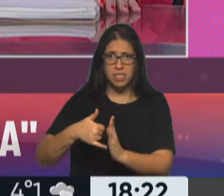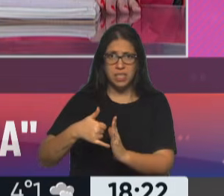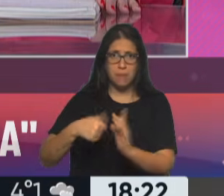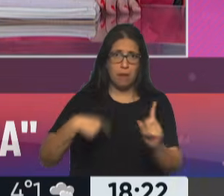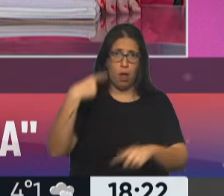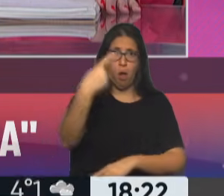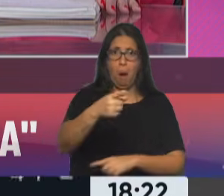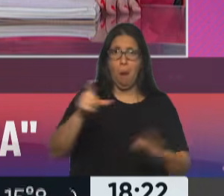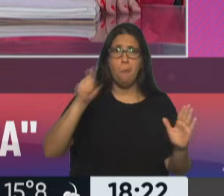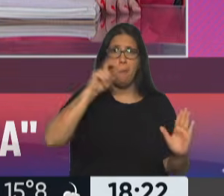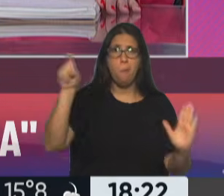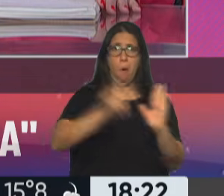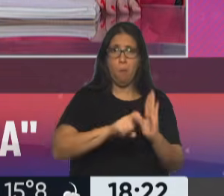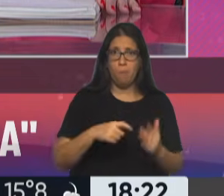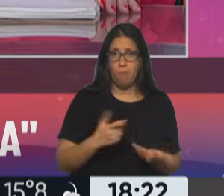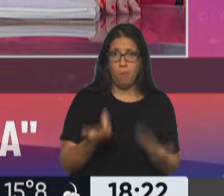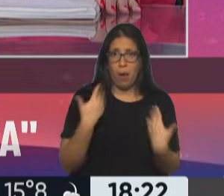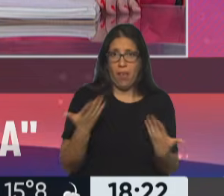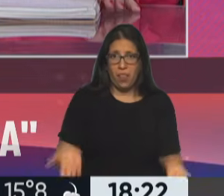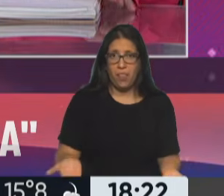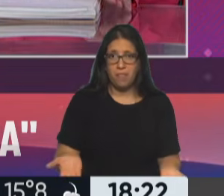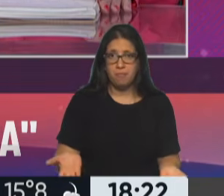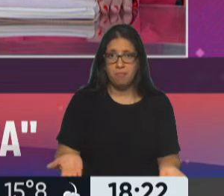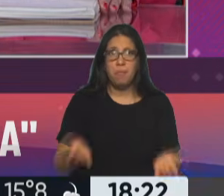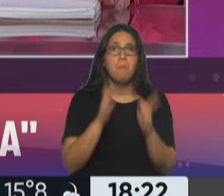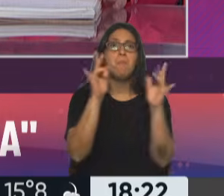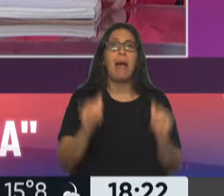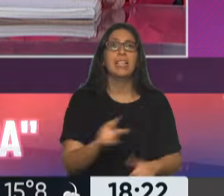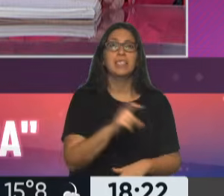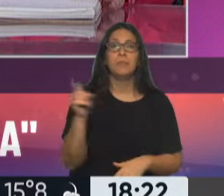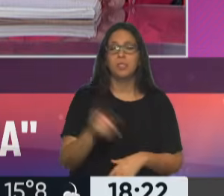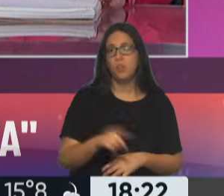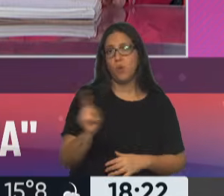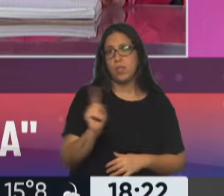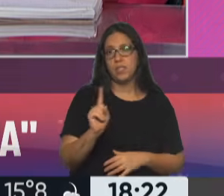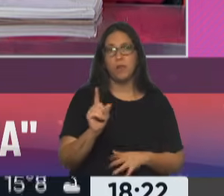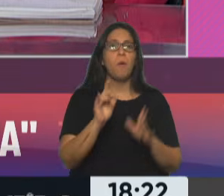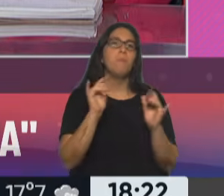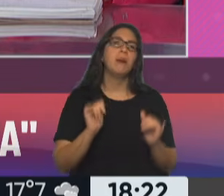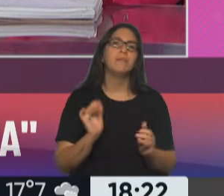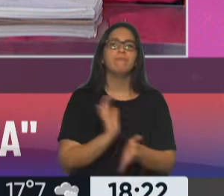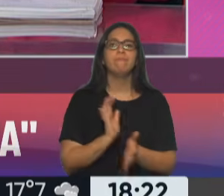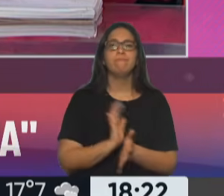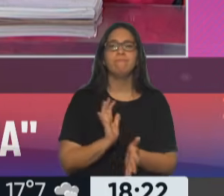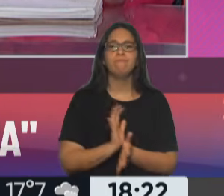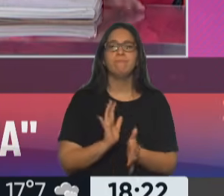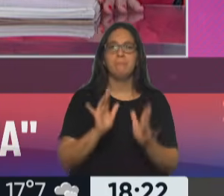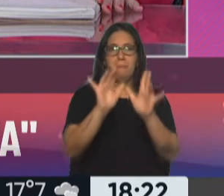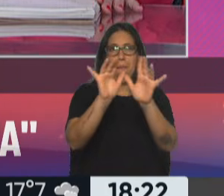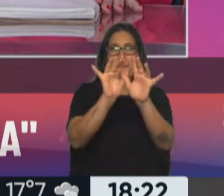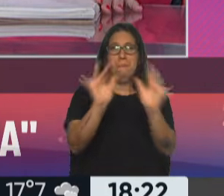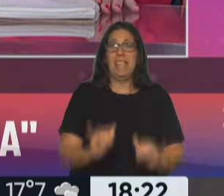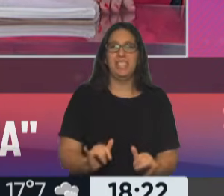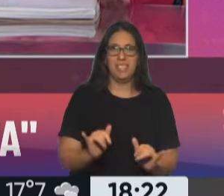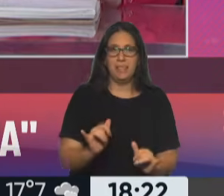garantiza paz absoluta. No, para nada, no garantiza paz absoluta. Es una paz, en todo caso, igual me parece que la palabra paz es como muy